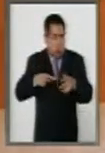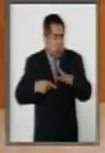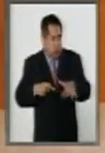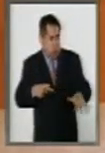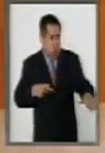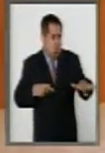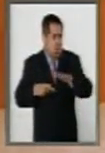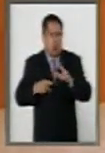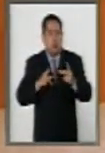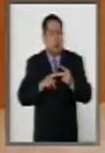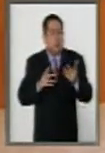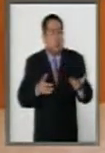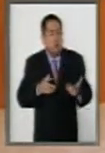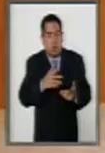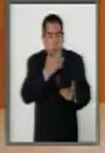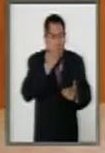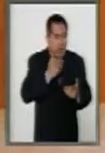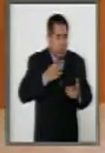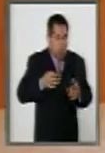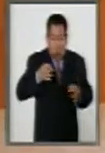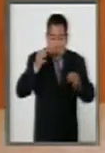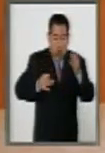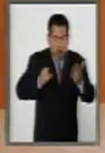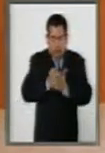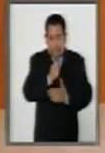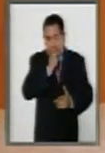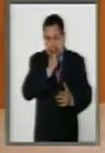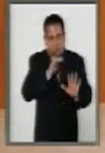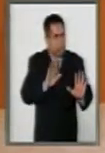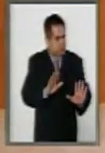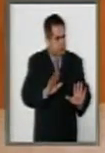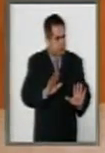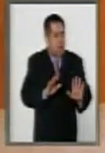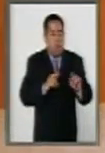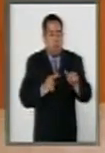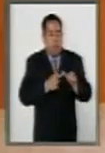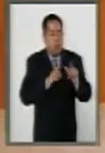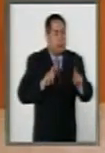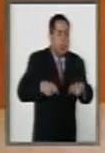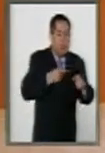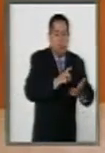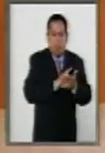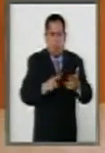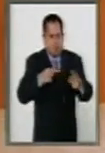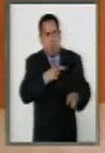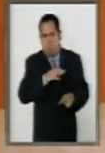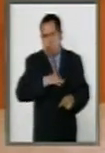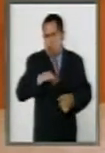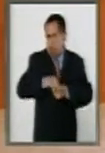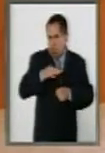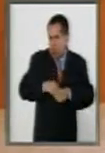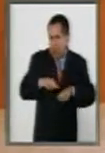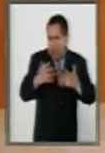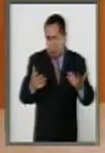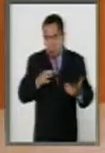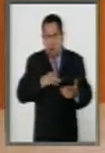en donde no exista cosa juzgada tengan plenos derechos políticos, puedan votar y ser